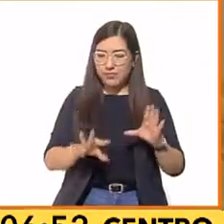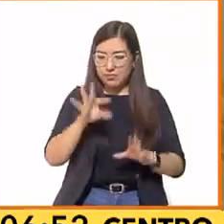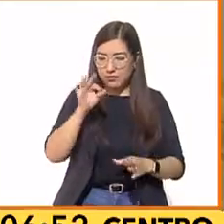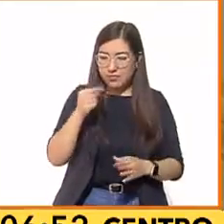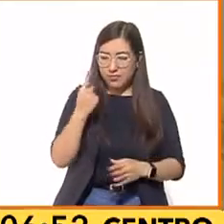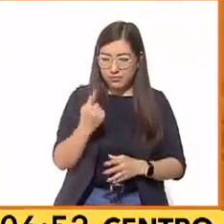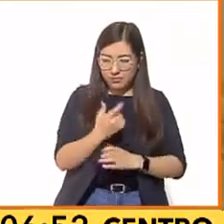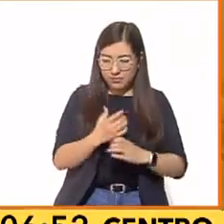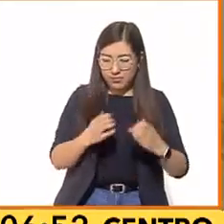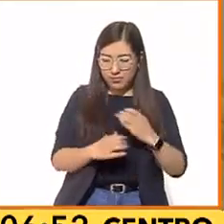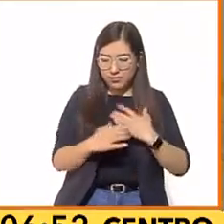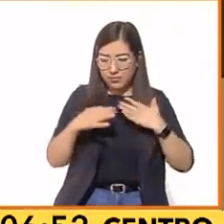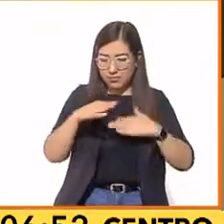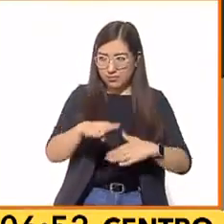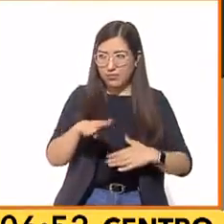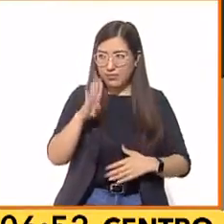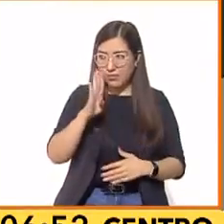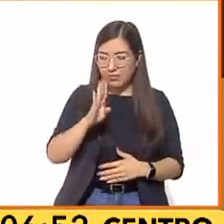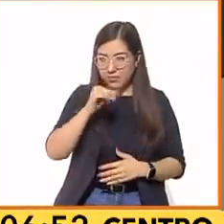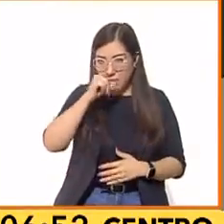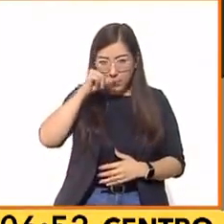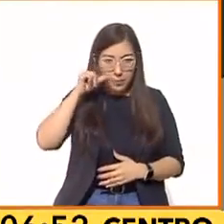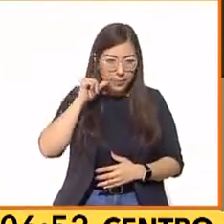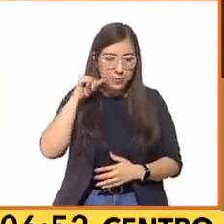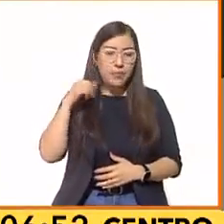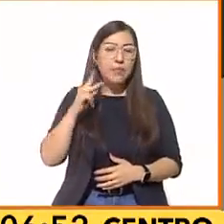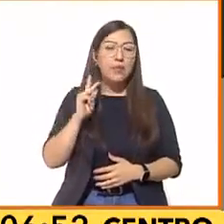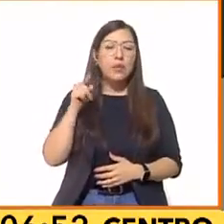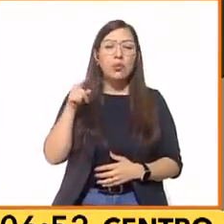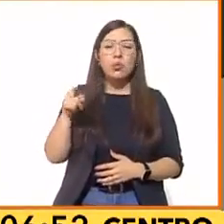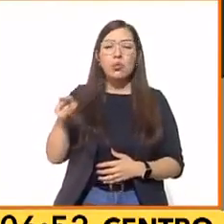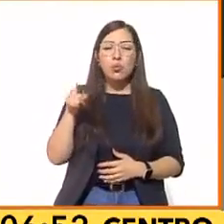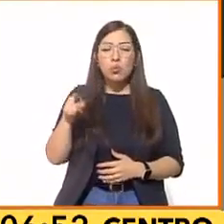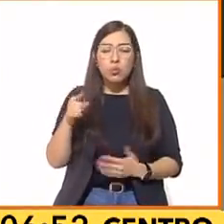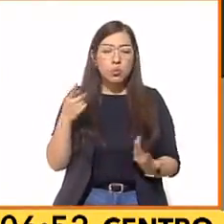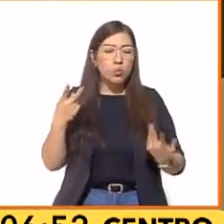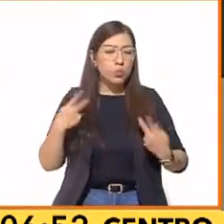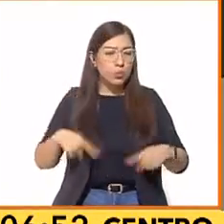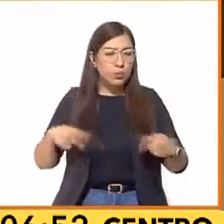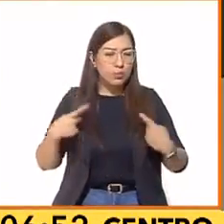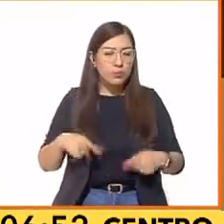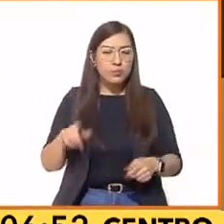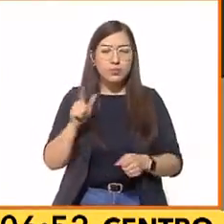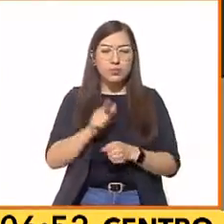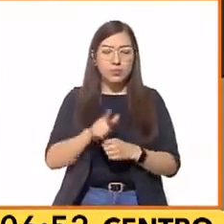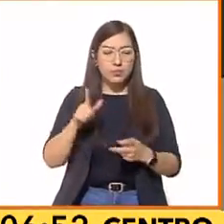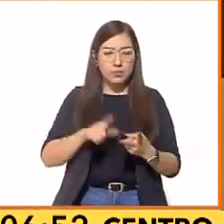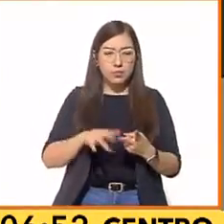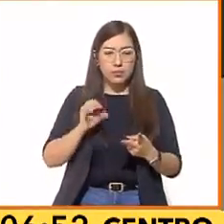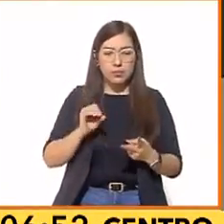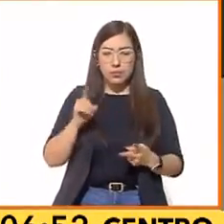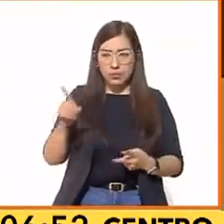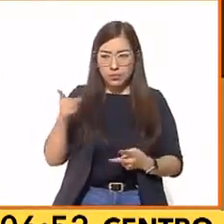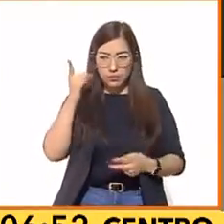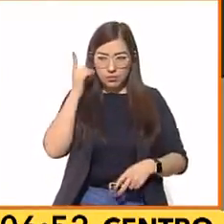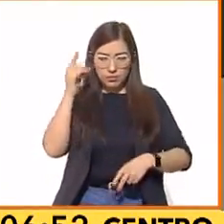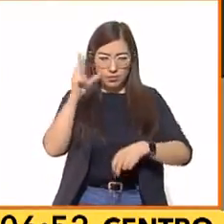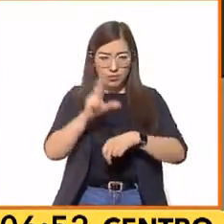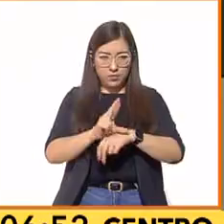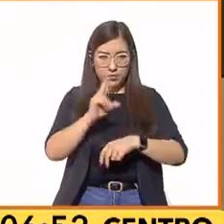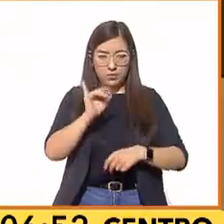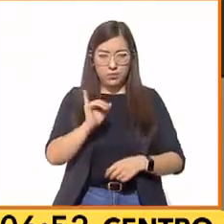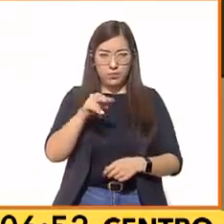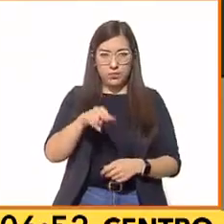de Benito Juárez, pero tú, si quieres en lo personal o como director del Instituto de Estudios Históricos de las Revoluciones